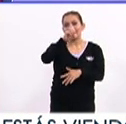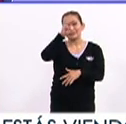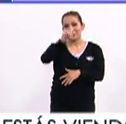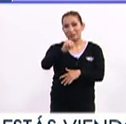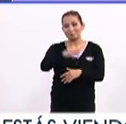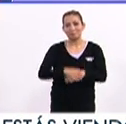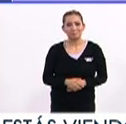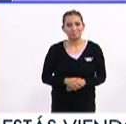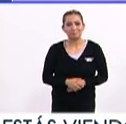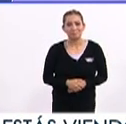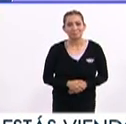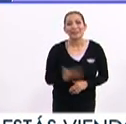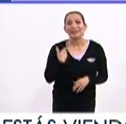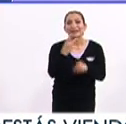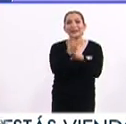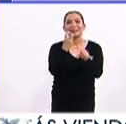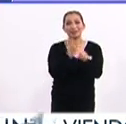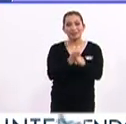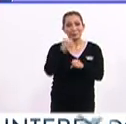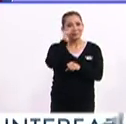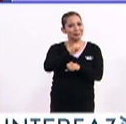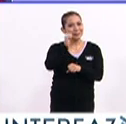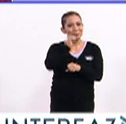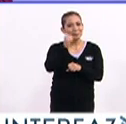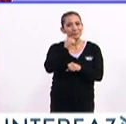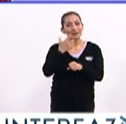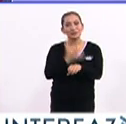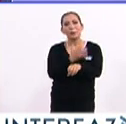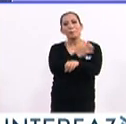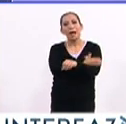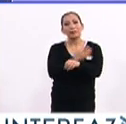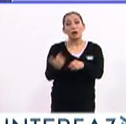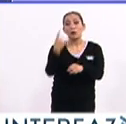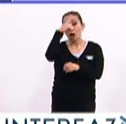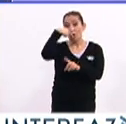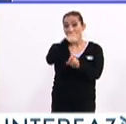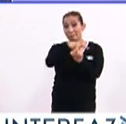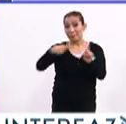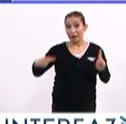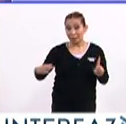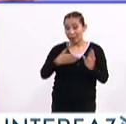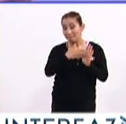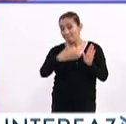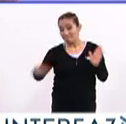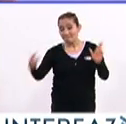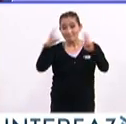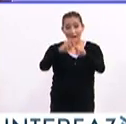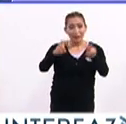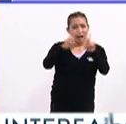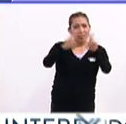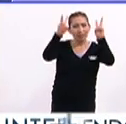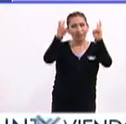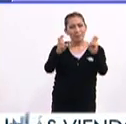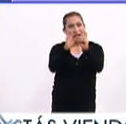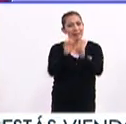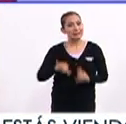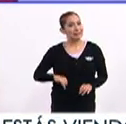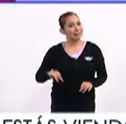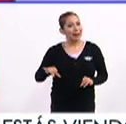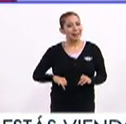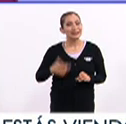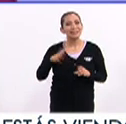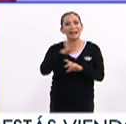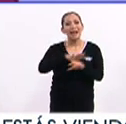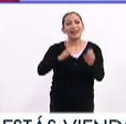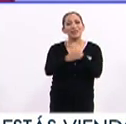de señas mexicana y los invito, como siempre, a que nos acompañen en la siguiente hora y media, donde analizaremos temas